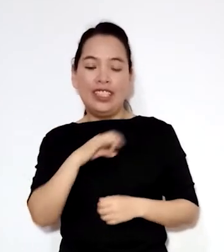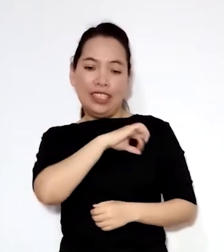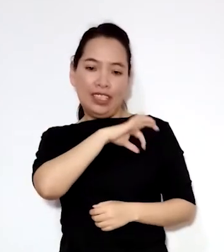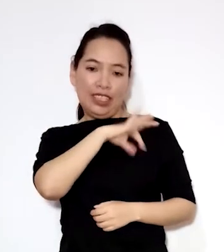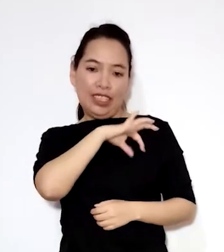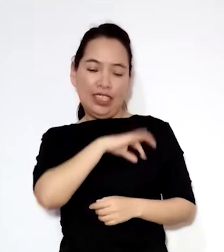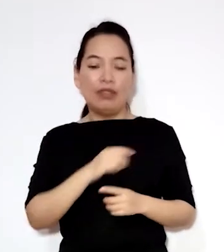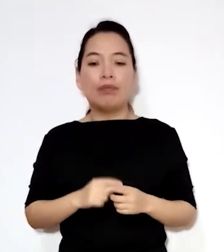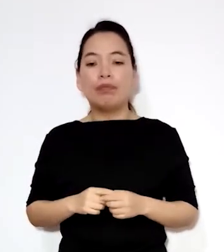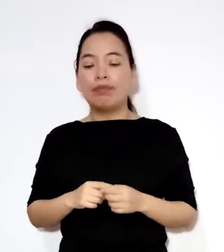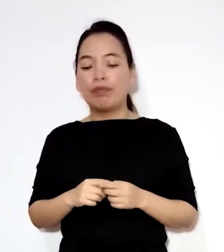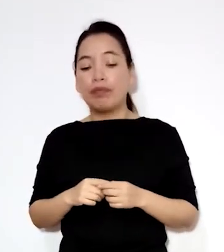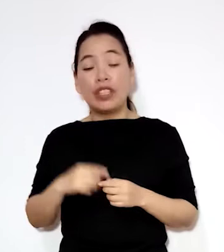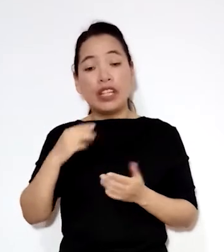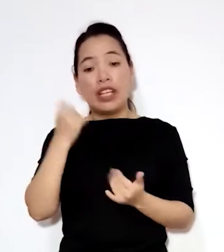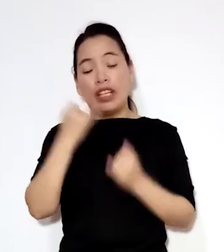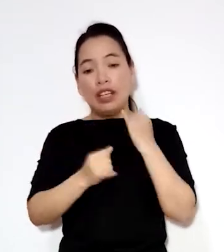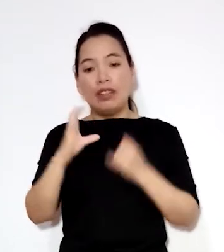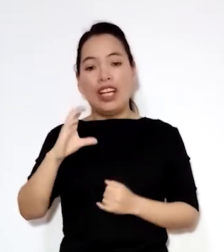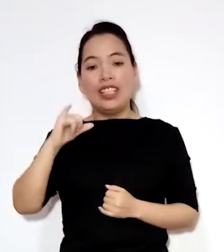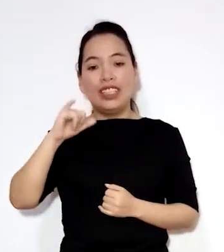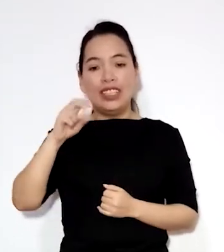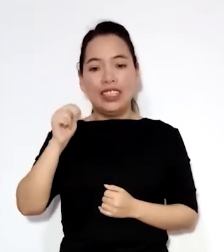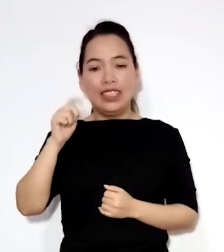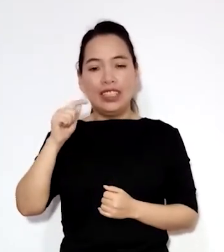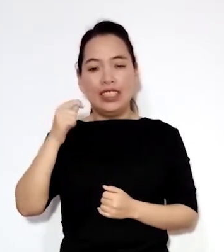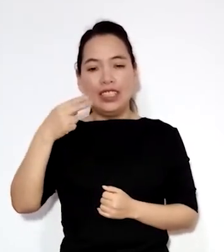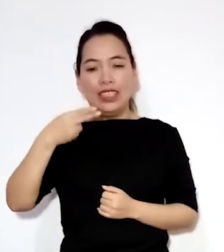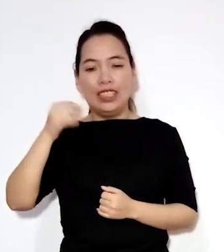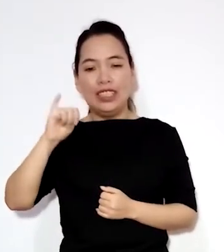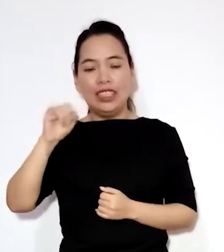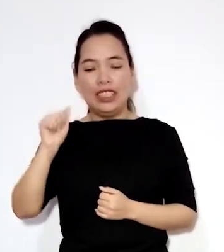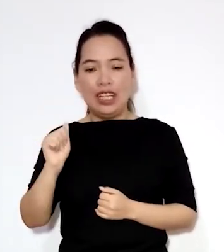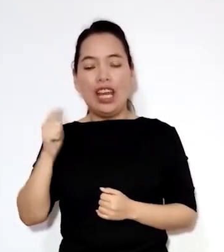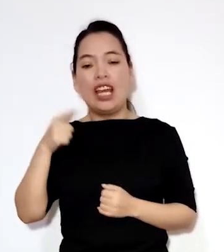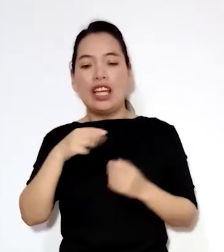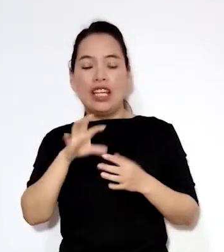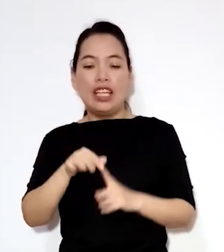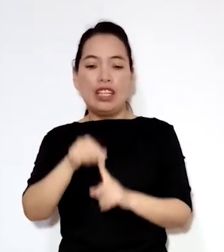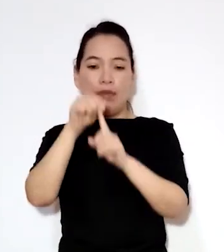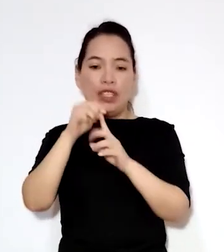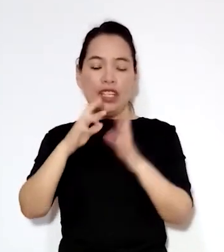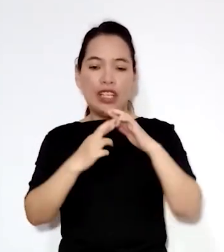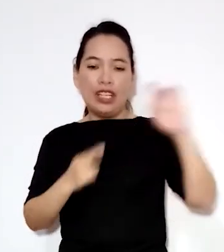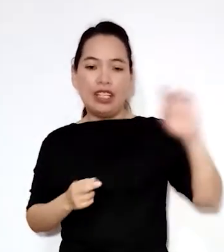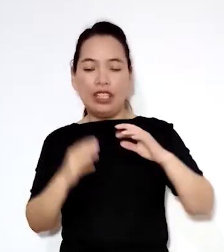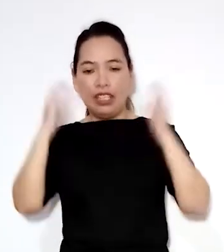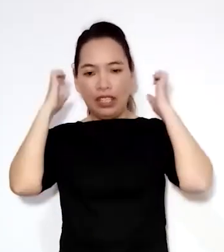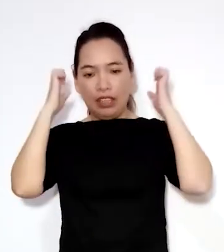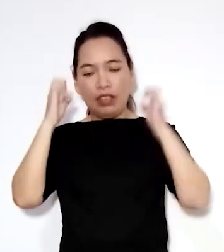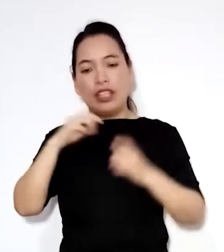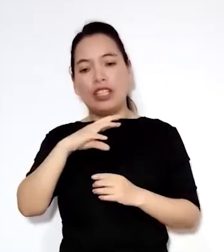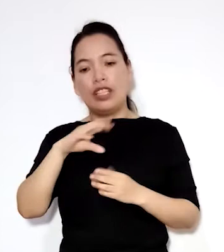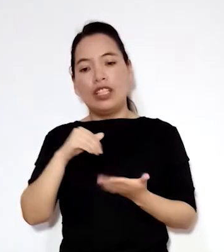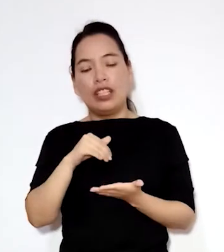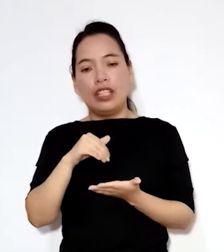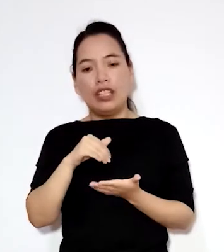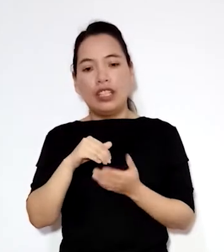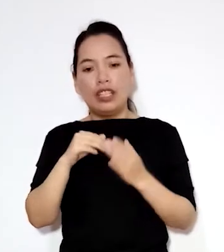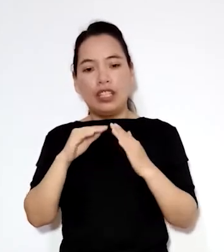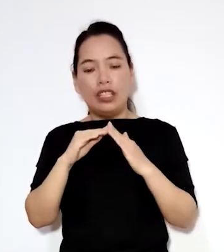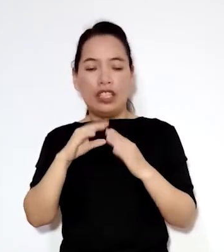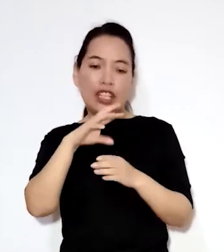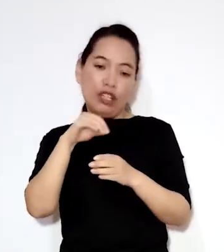de Desarrollo Docente de la Oficina Regional de Educación para América Latina y el Caribe de la UNESCO, con sede